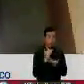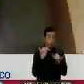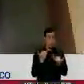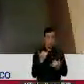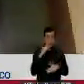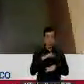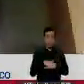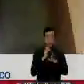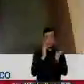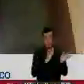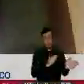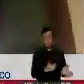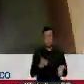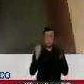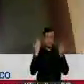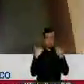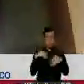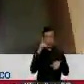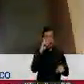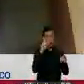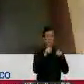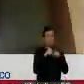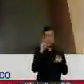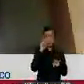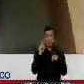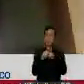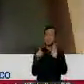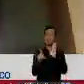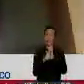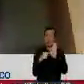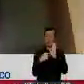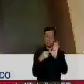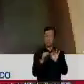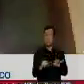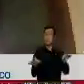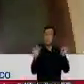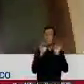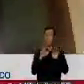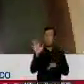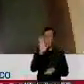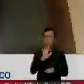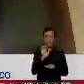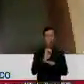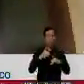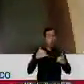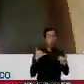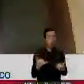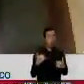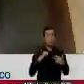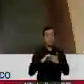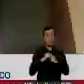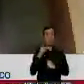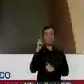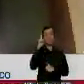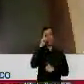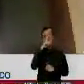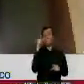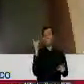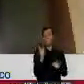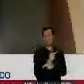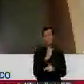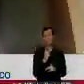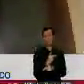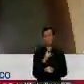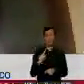tarde y con ello pues llegar a acuerdos. Yo creo que esta ley es fundamental para el país, Fabricio, puesto que estamos pasando un momento muy complejo, muy difícil,